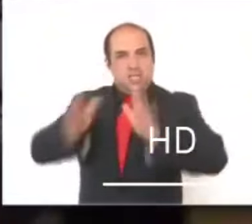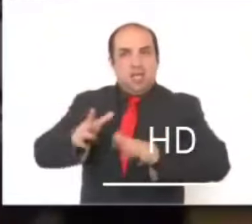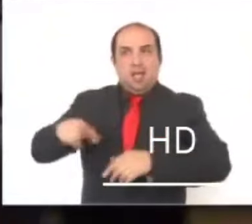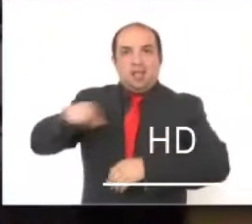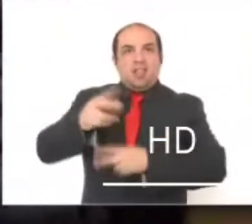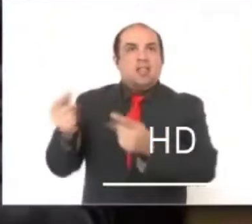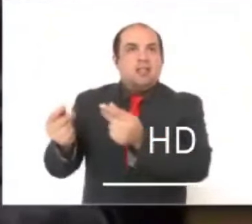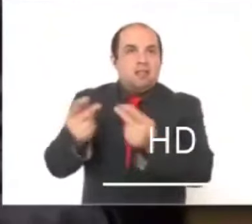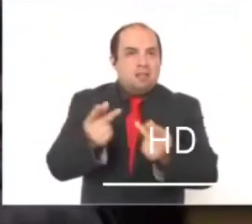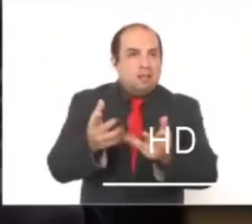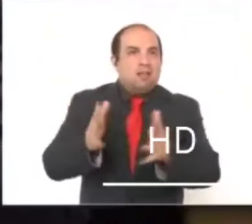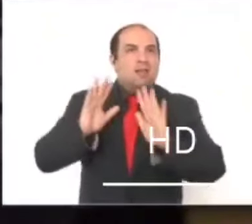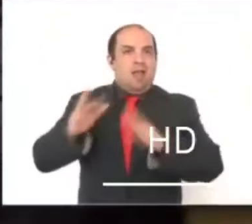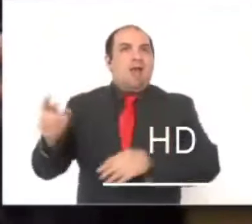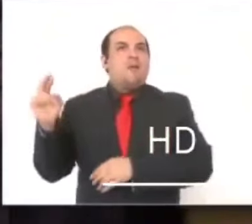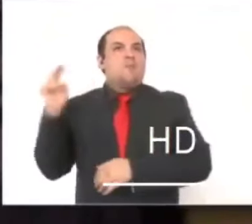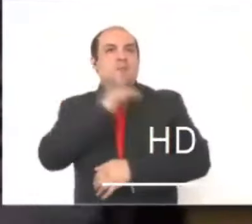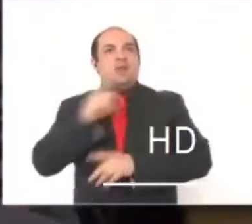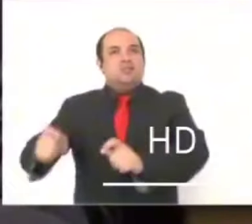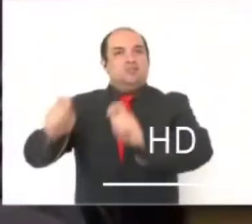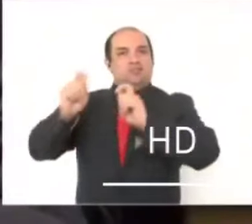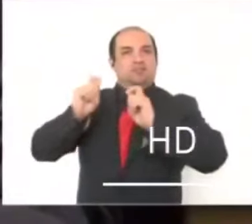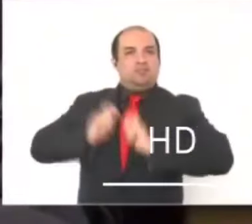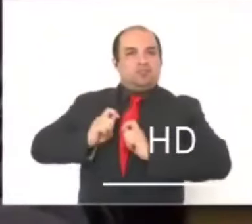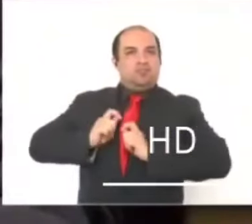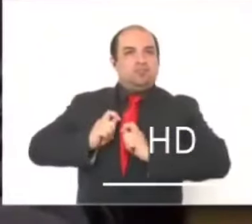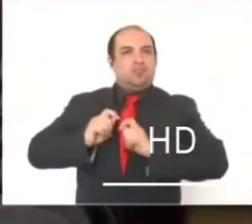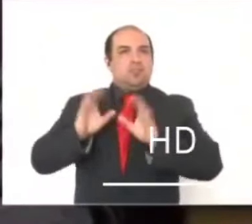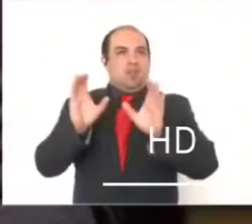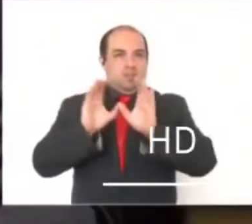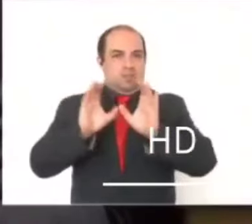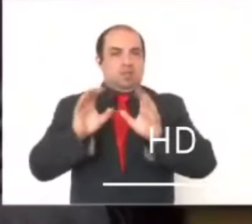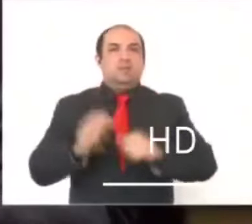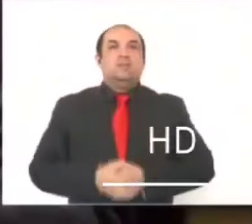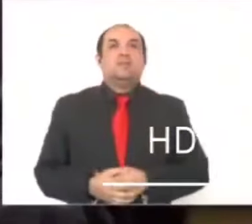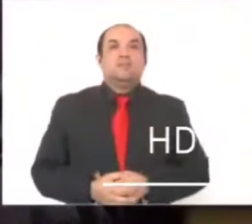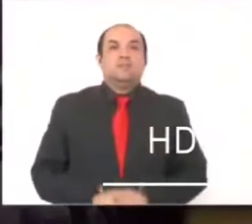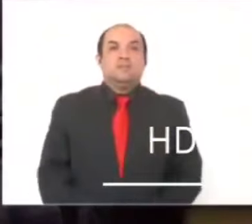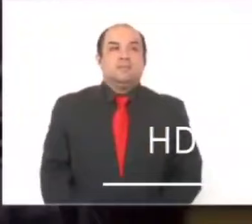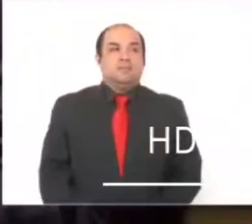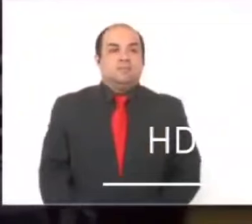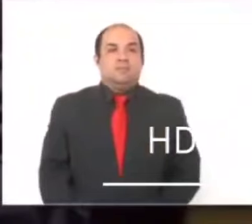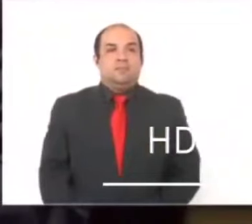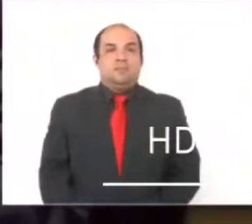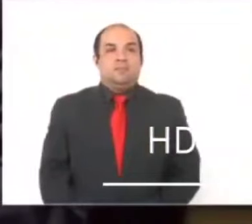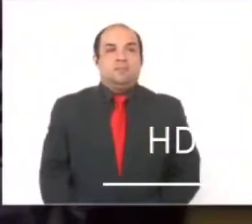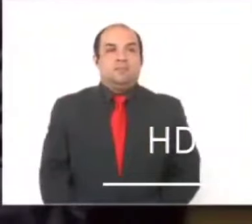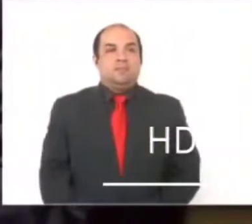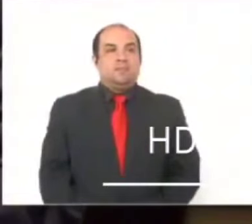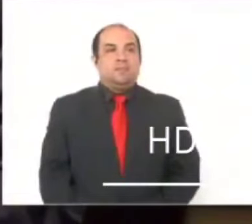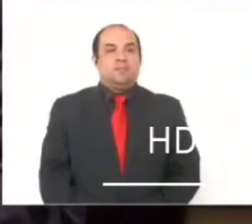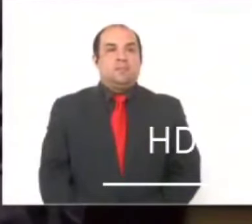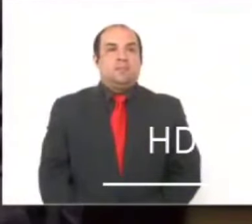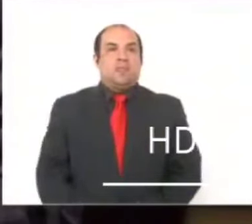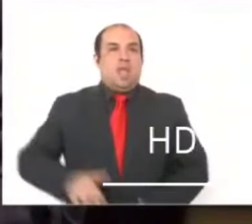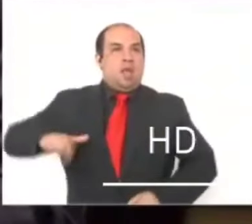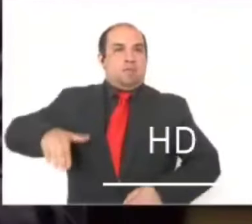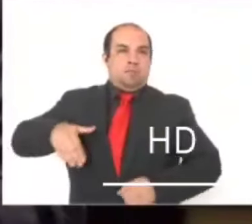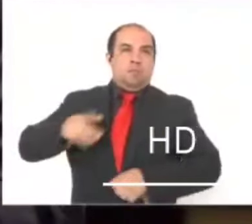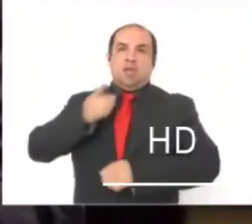apuré para tener pronto la declaratoria. Y miren que me dijeron ahora en estos